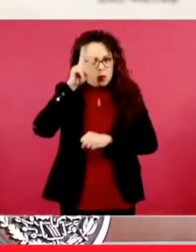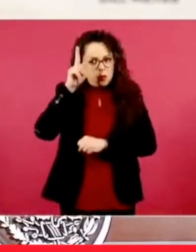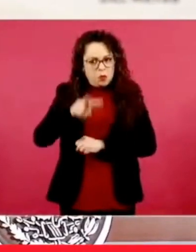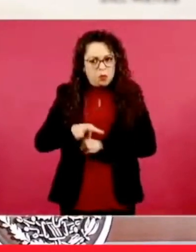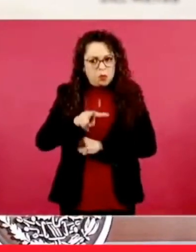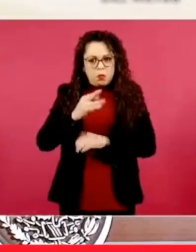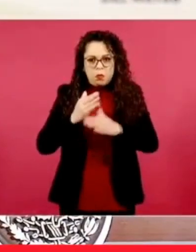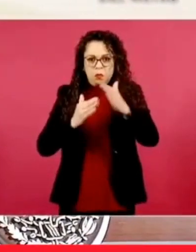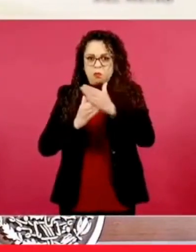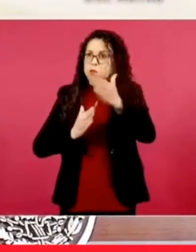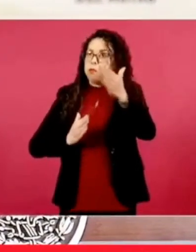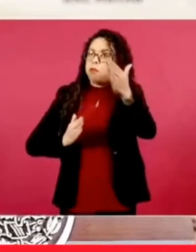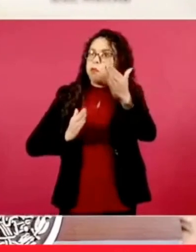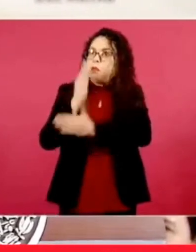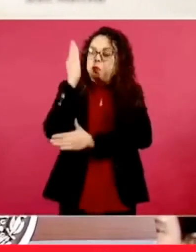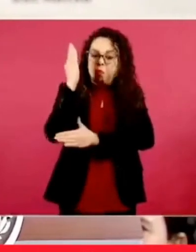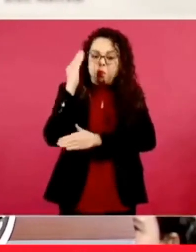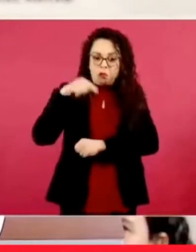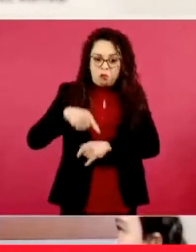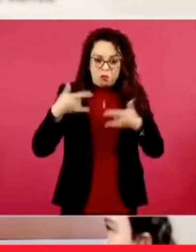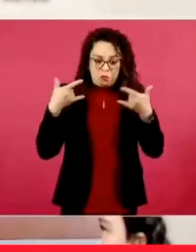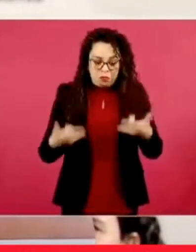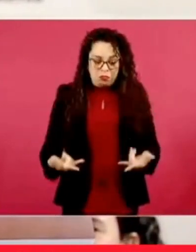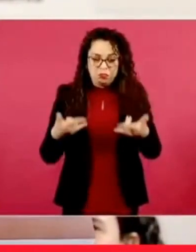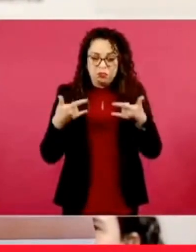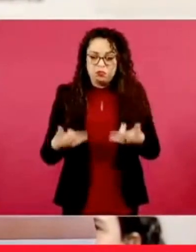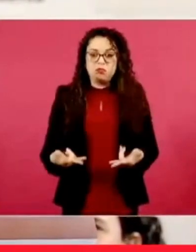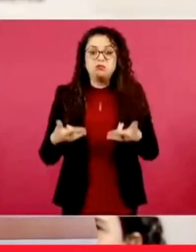en Zócalos.